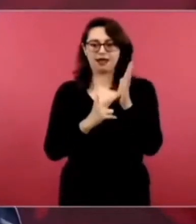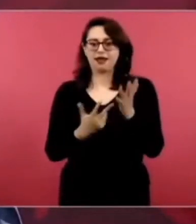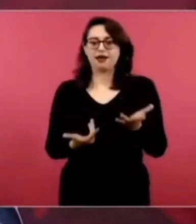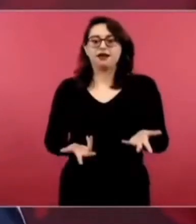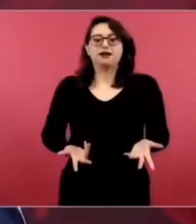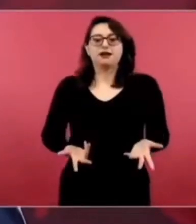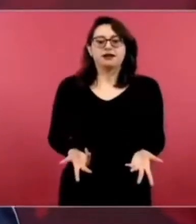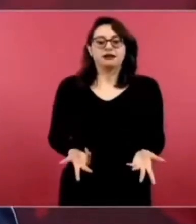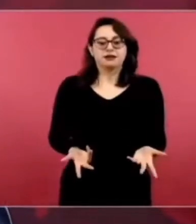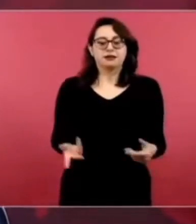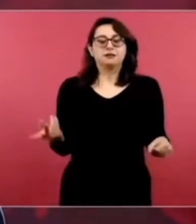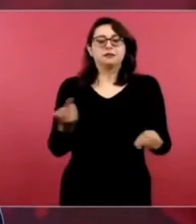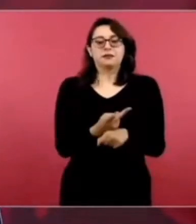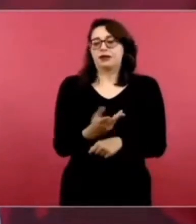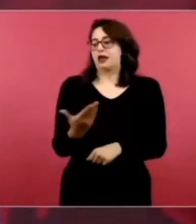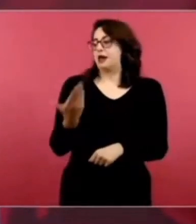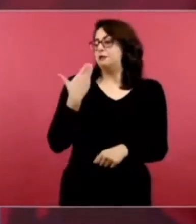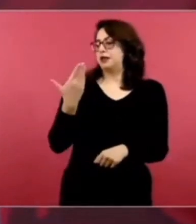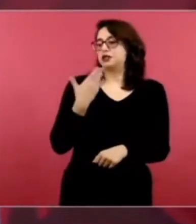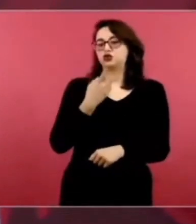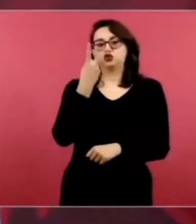Ahora, hace 2 días,